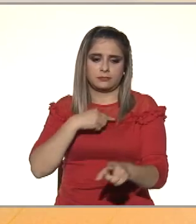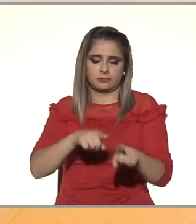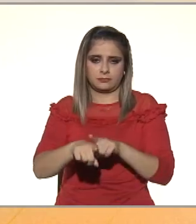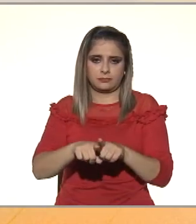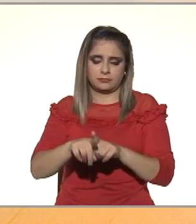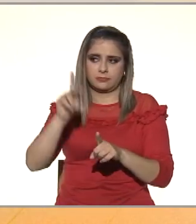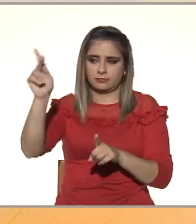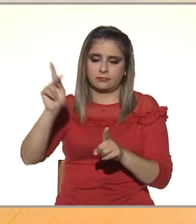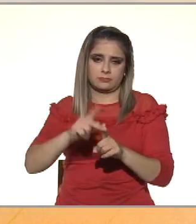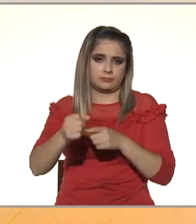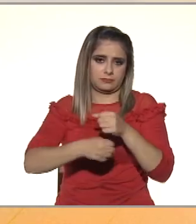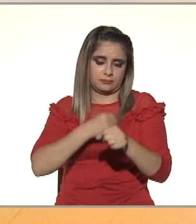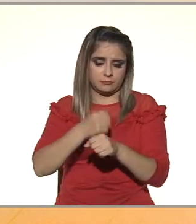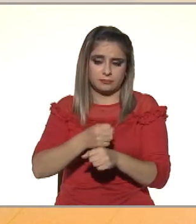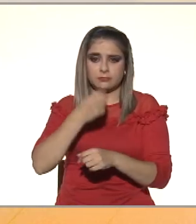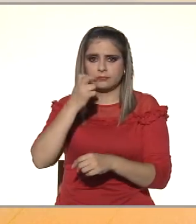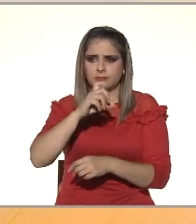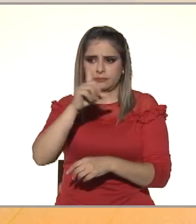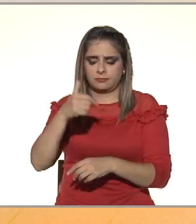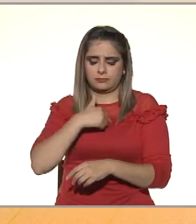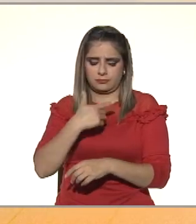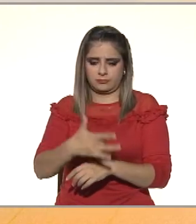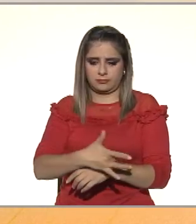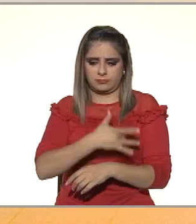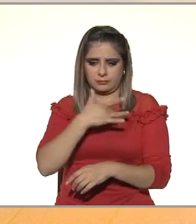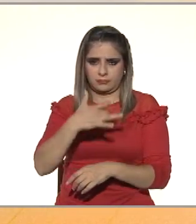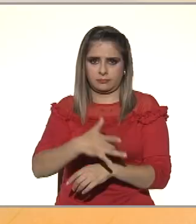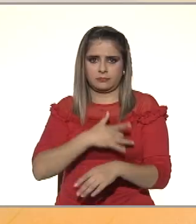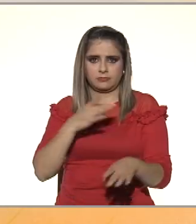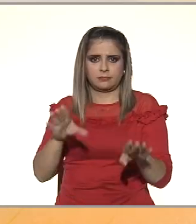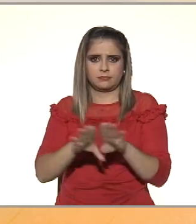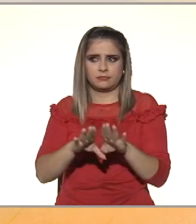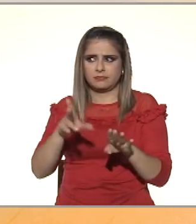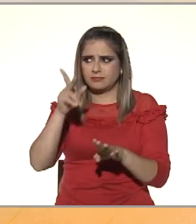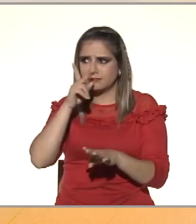propios hermanos. En ese momento yo sentí pues